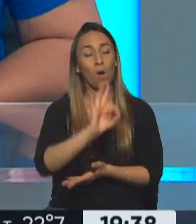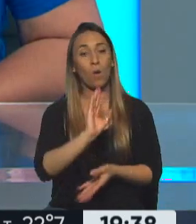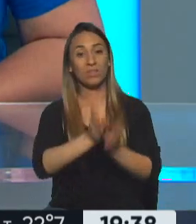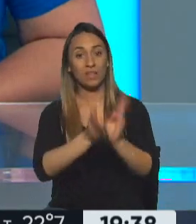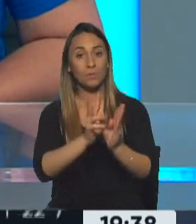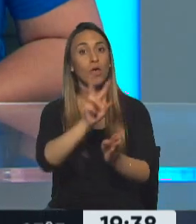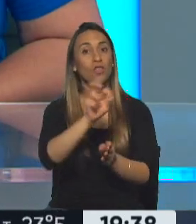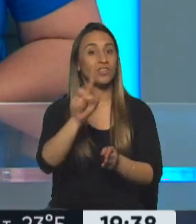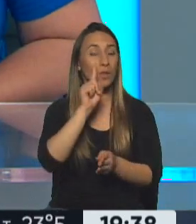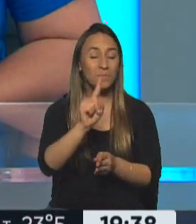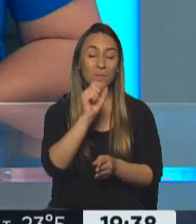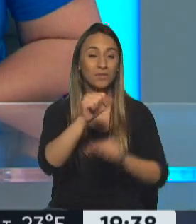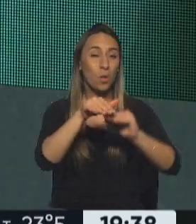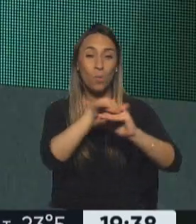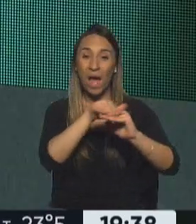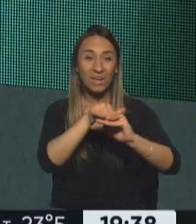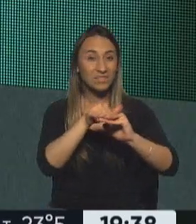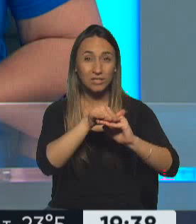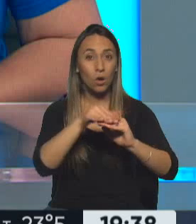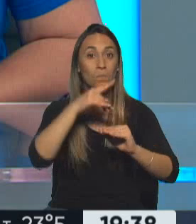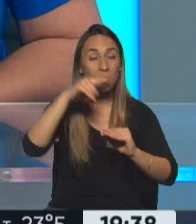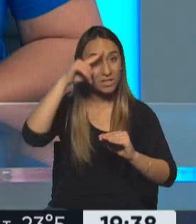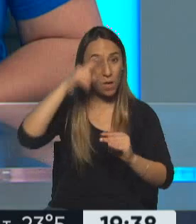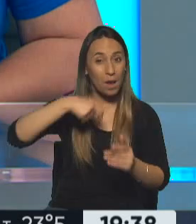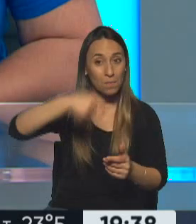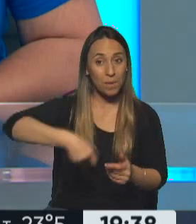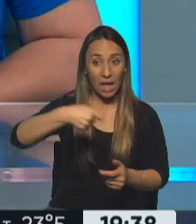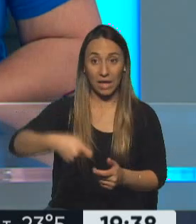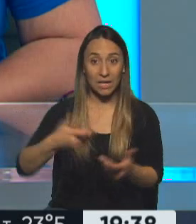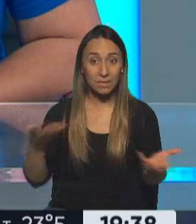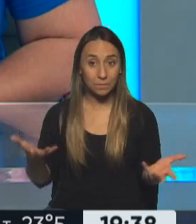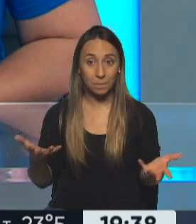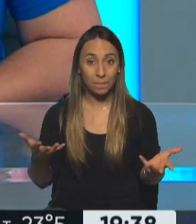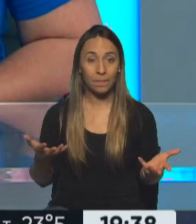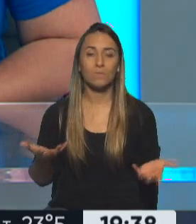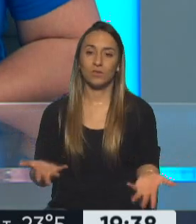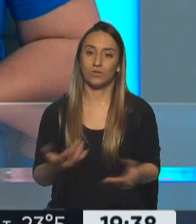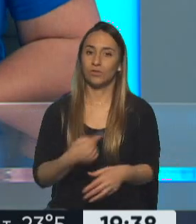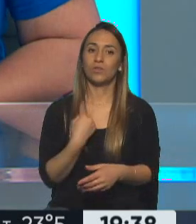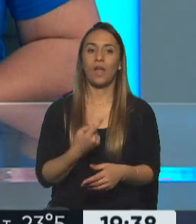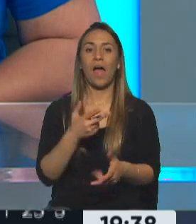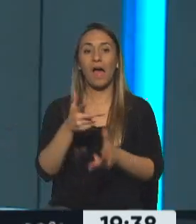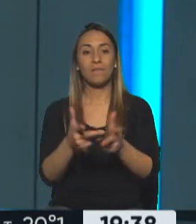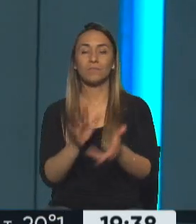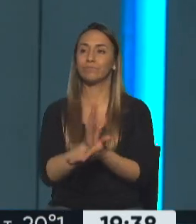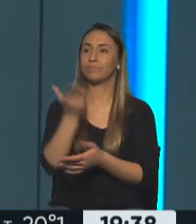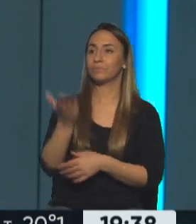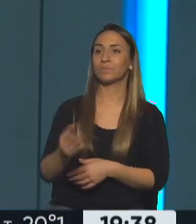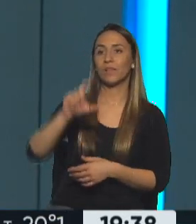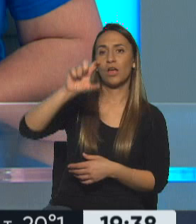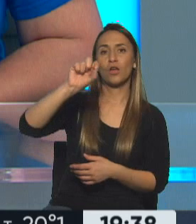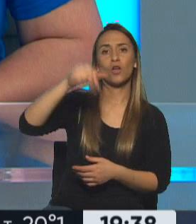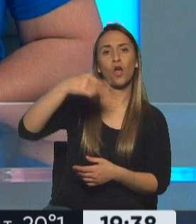pesos mensuales de base. ¿Escucharon, no? Por lo cual, terrible. Por lo cual, si empezamos a hablar livianamente de condición y